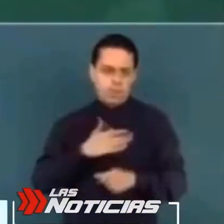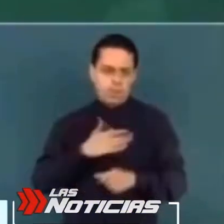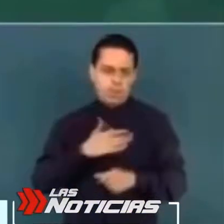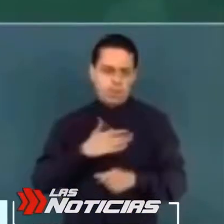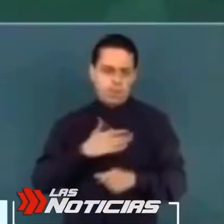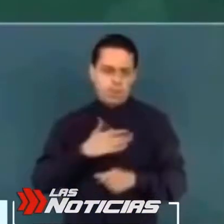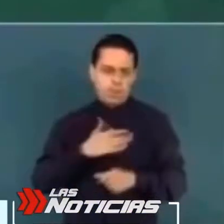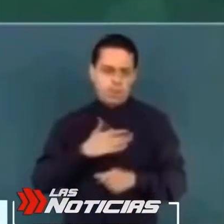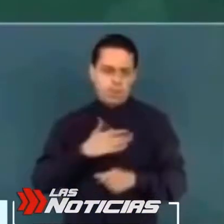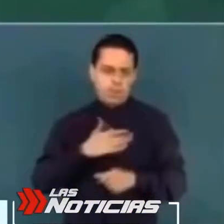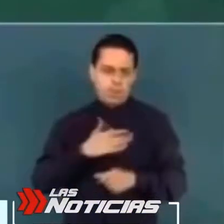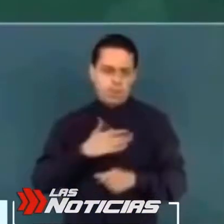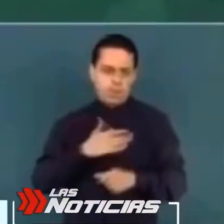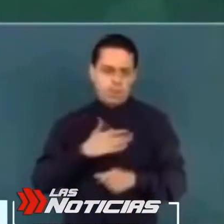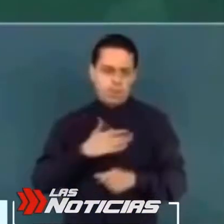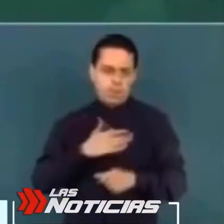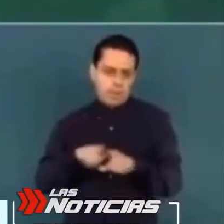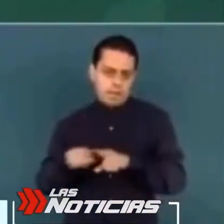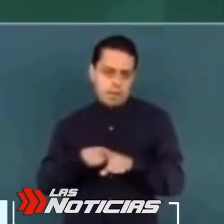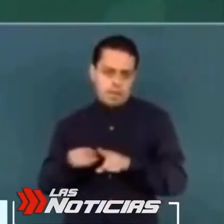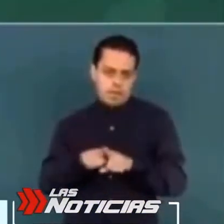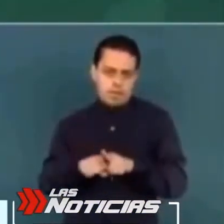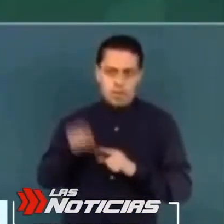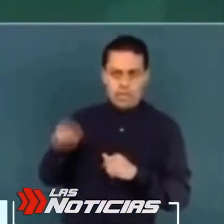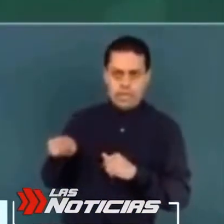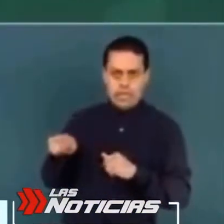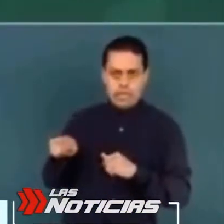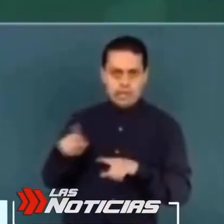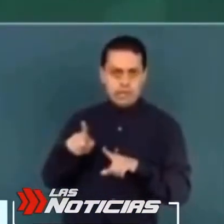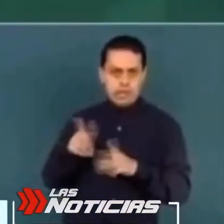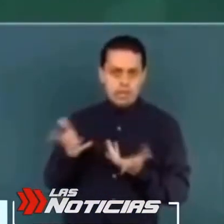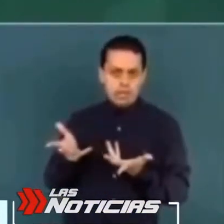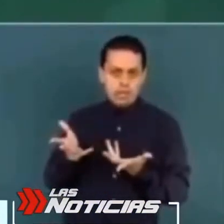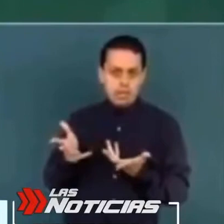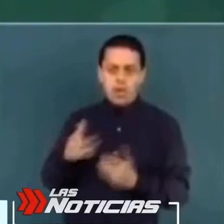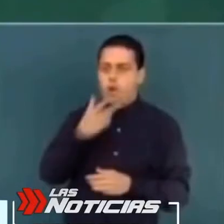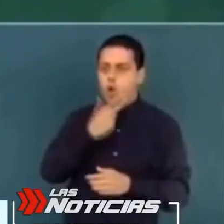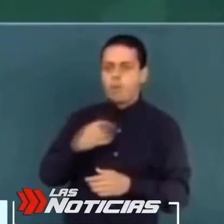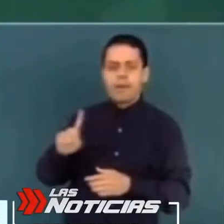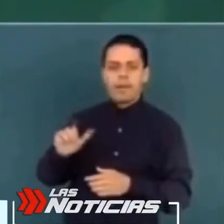otro caso, en el de mi hermano, don David León,